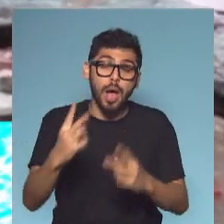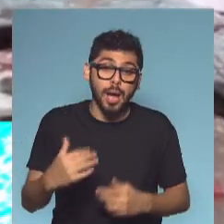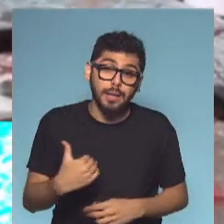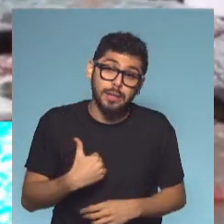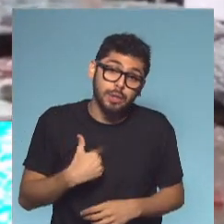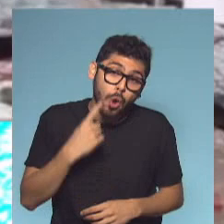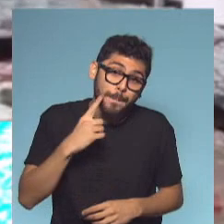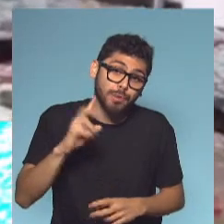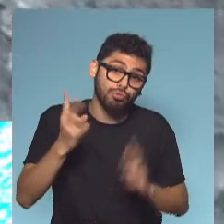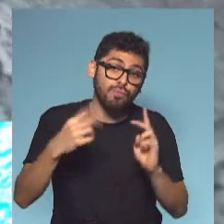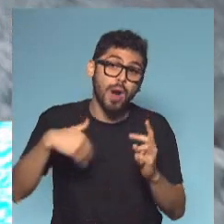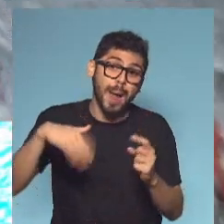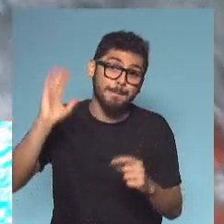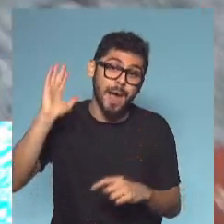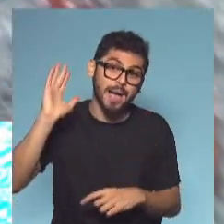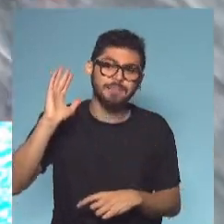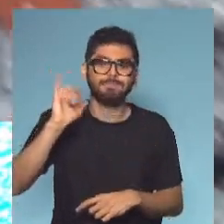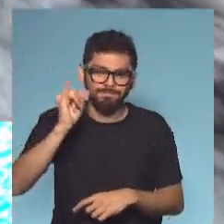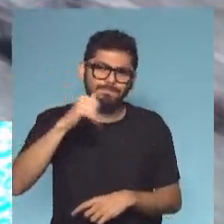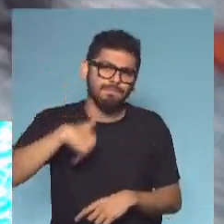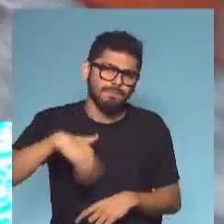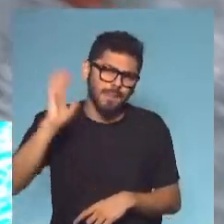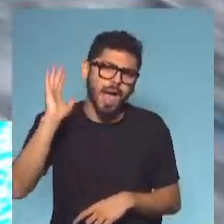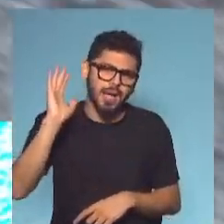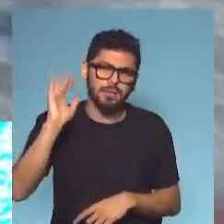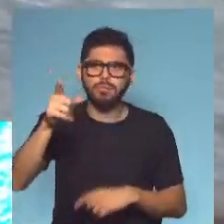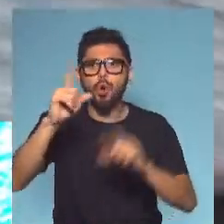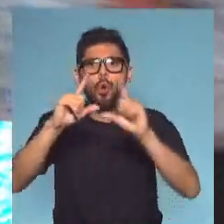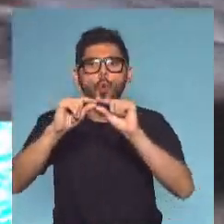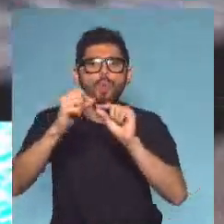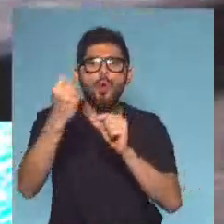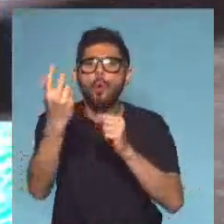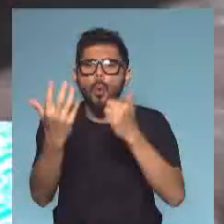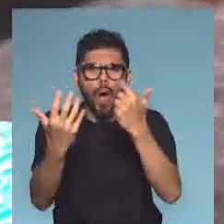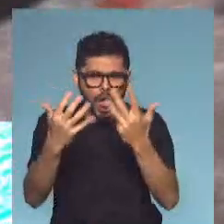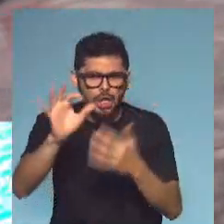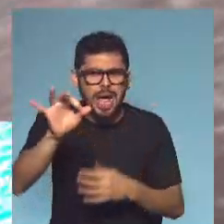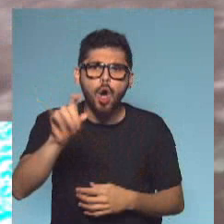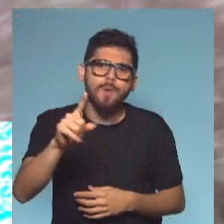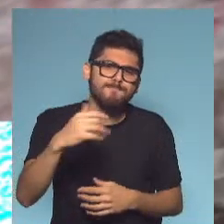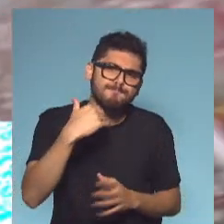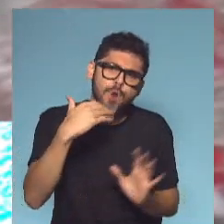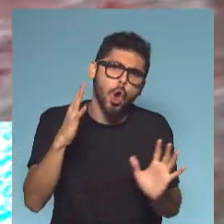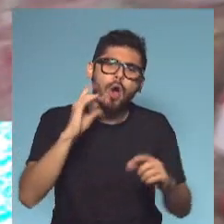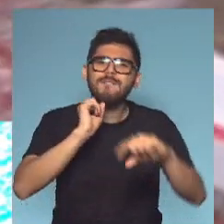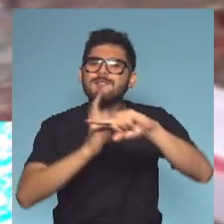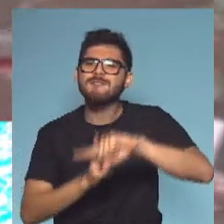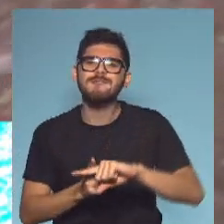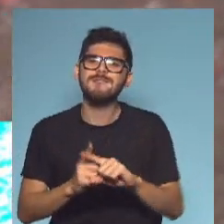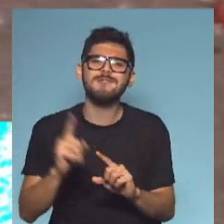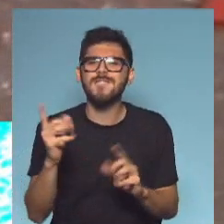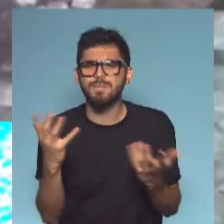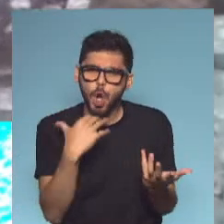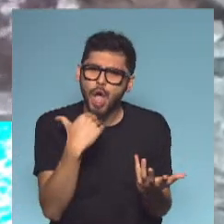son muchas más. ¿Son más? Sí. ¿Tienen algún número ustedes o todavía no se puede digamos,